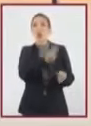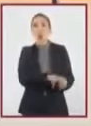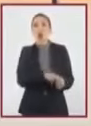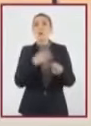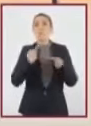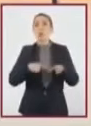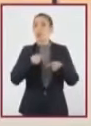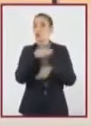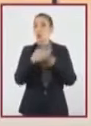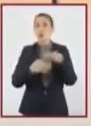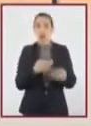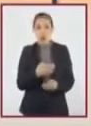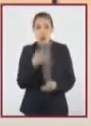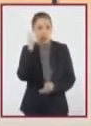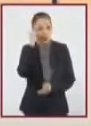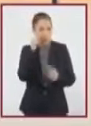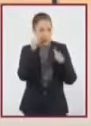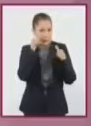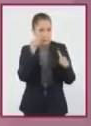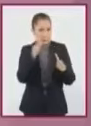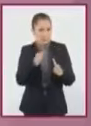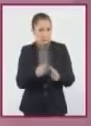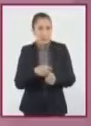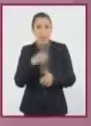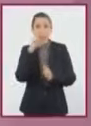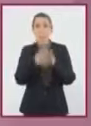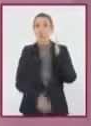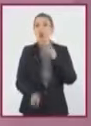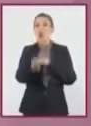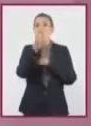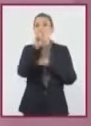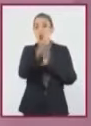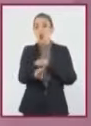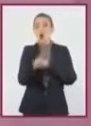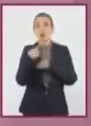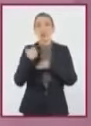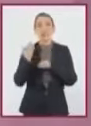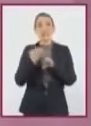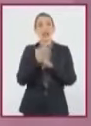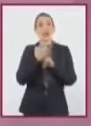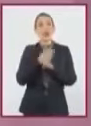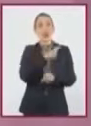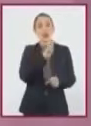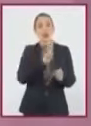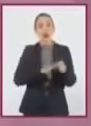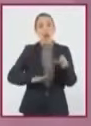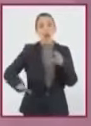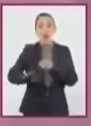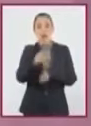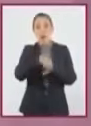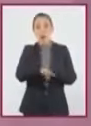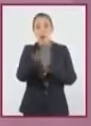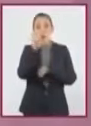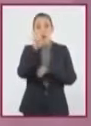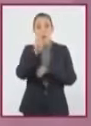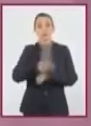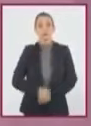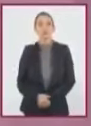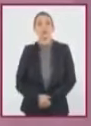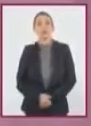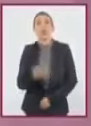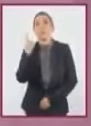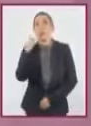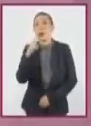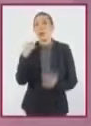los individuos. Escuchen con atención. Capítulo 2 del Estado de Naturaleza. Número 4.